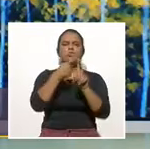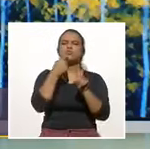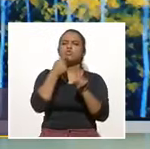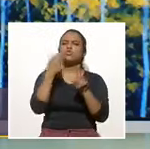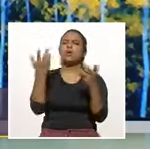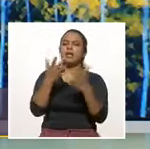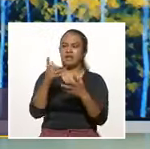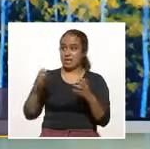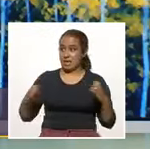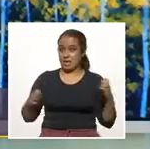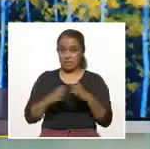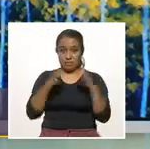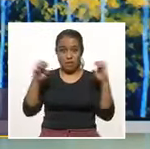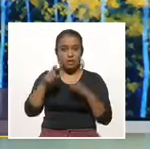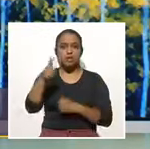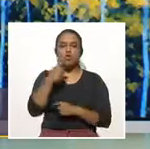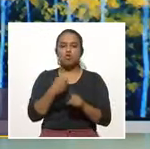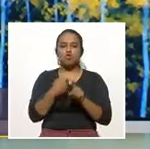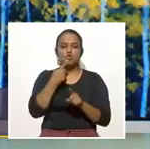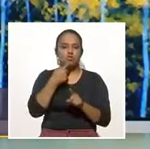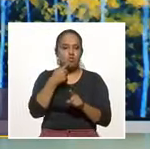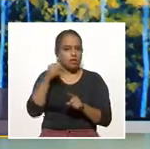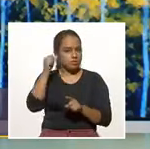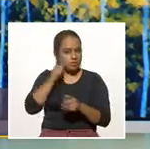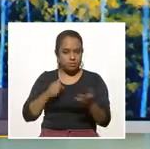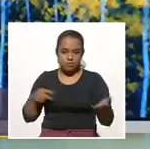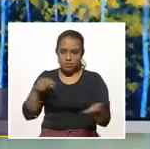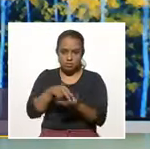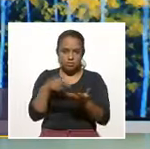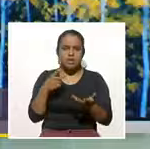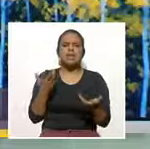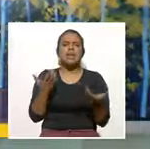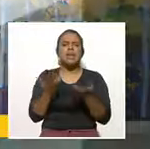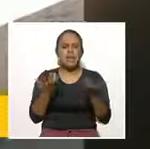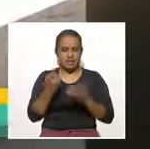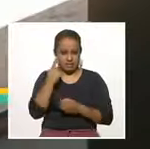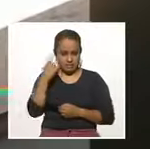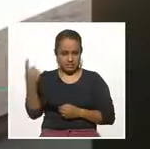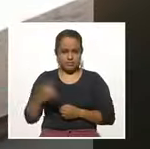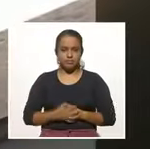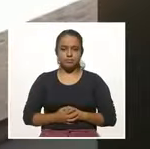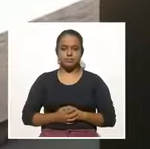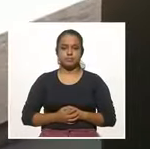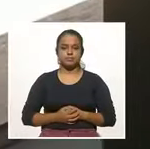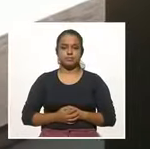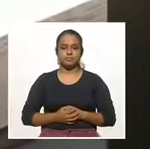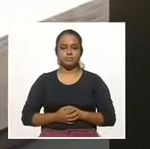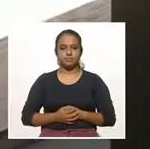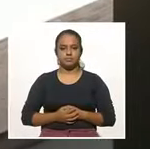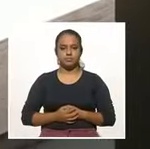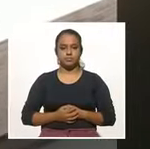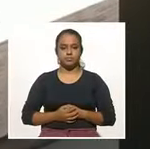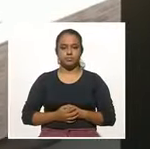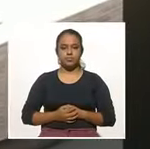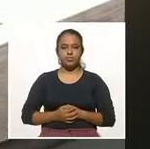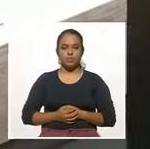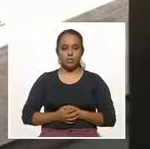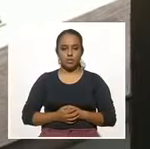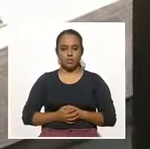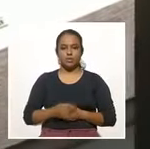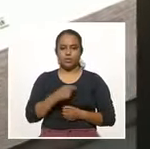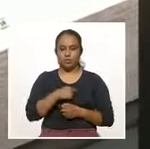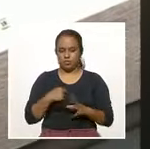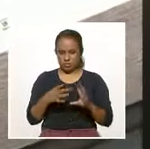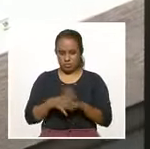Siempre que hay una emergencia, pues la Cruz Roja está presente. Veamos qué es lo que hace. Cuando